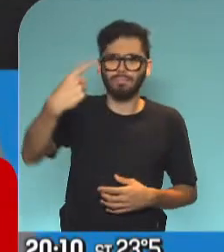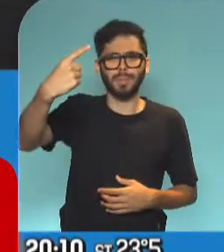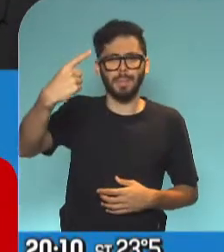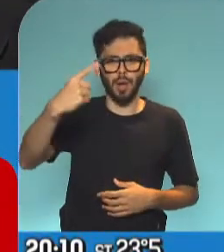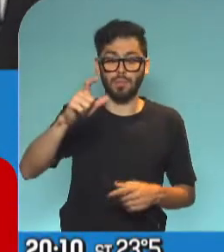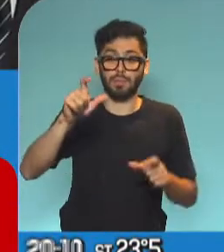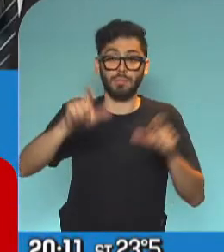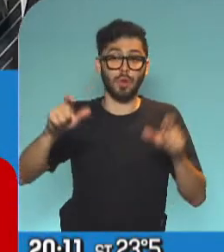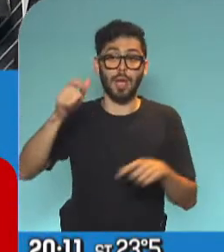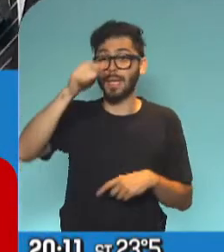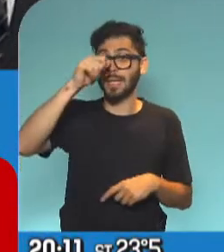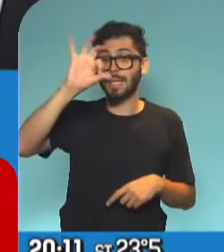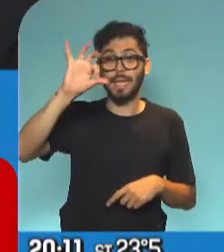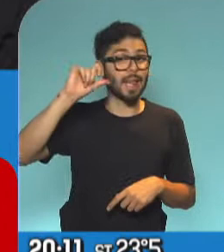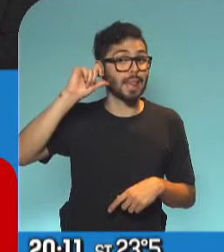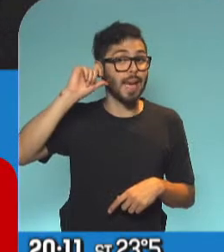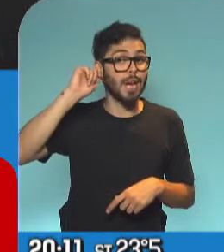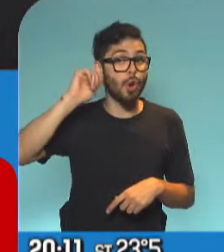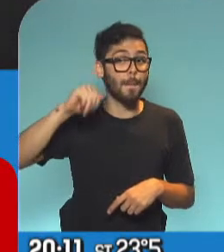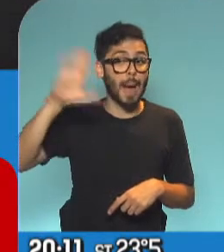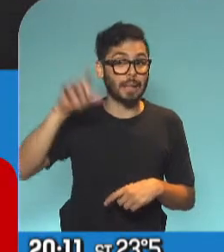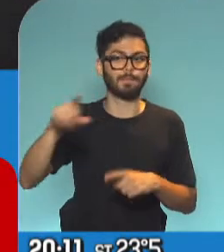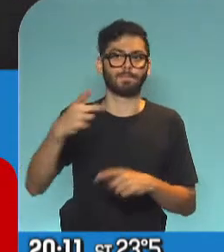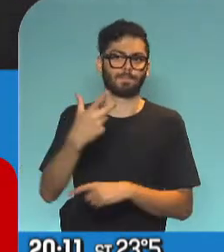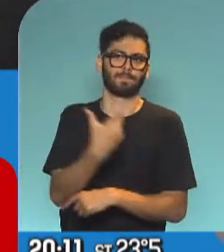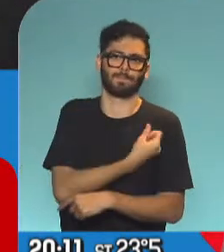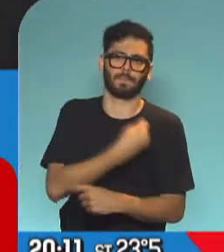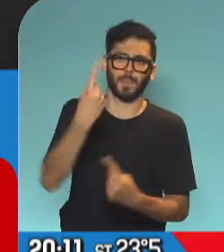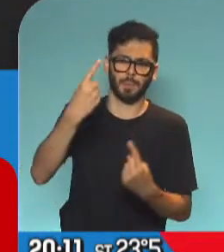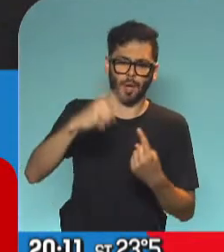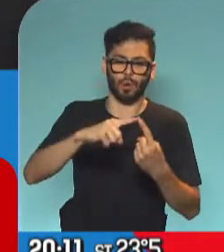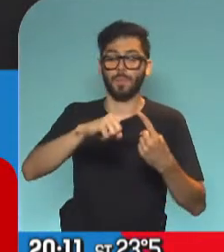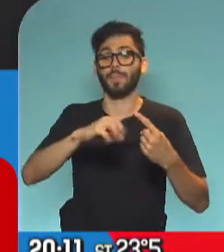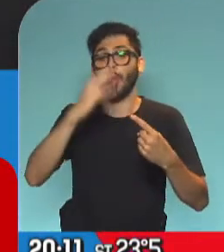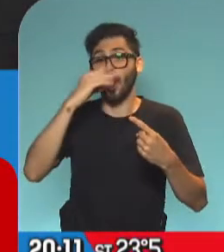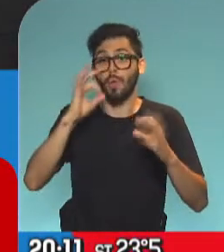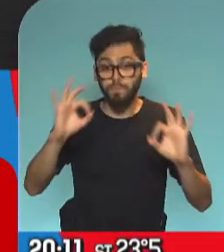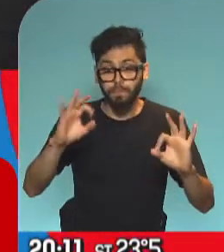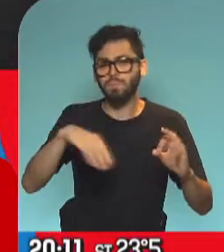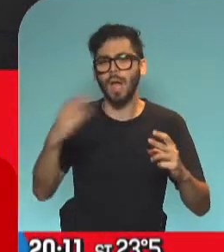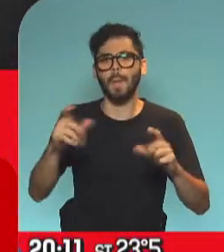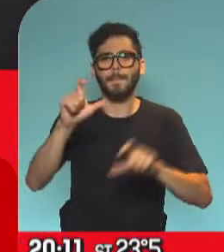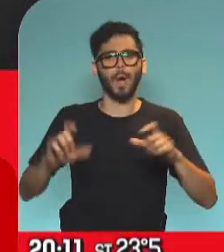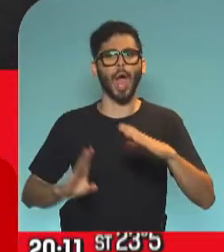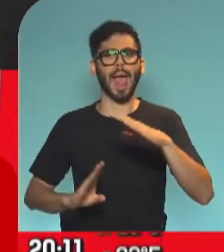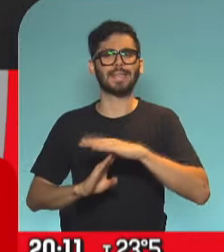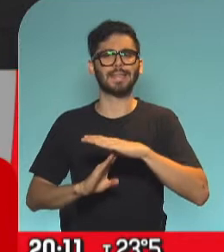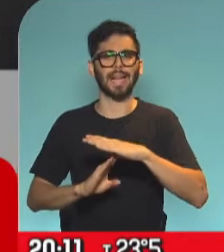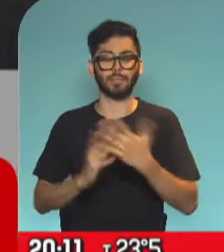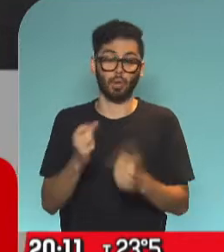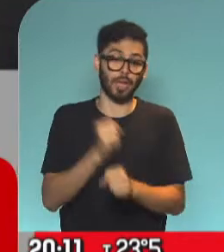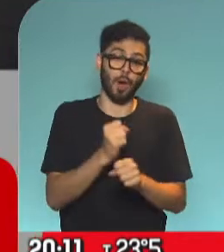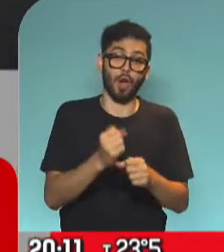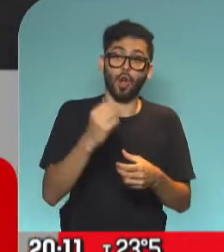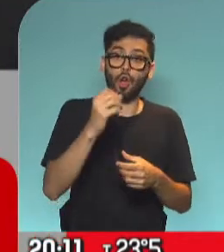los mayores de 60 años. Después los esenciales, encabezando esto los trabajadores de la